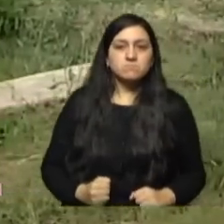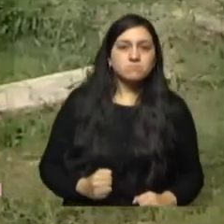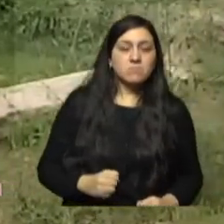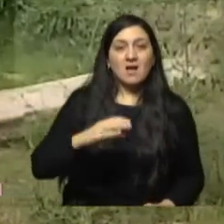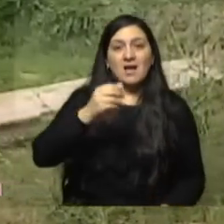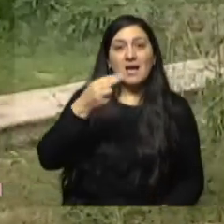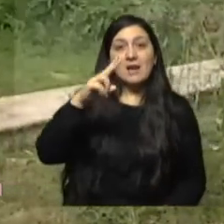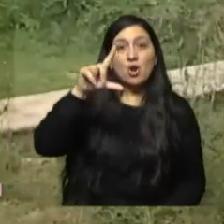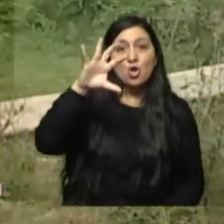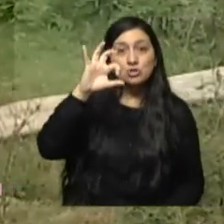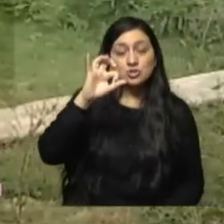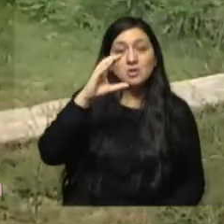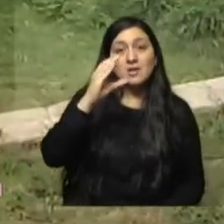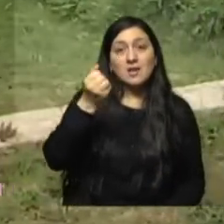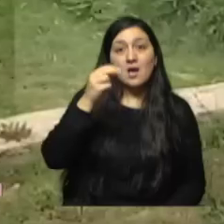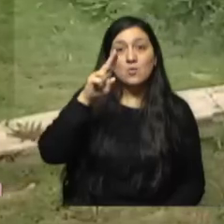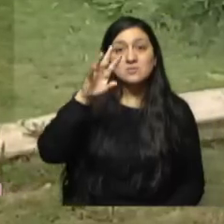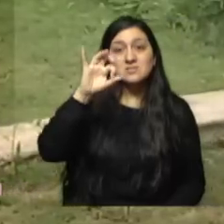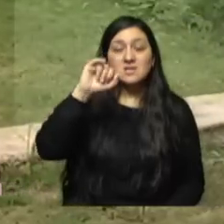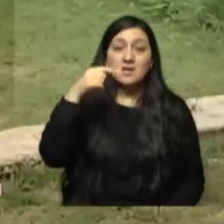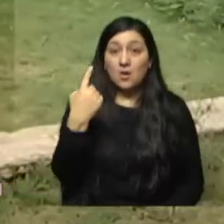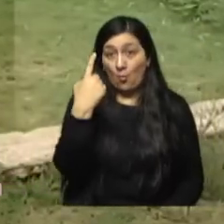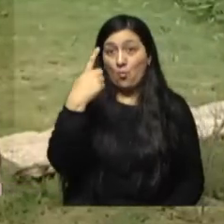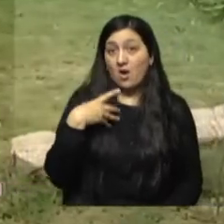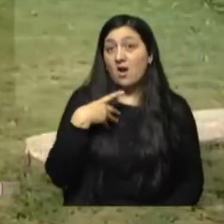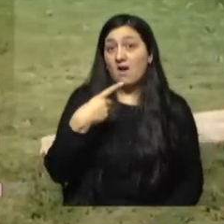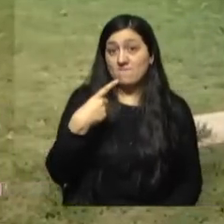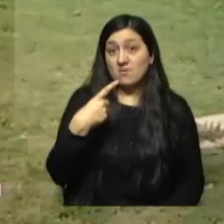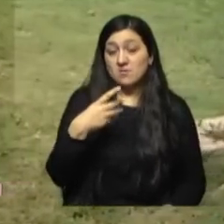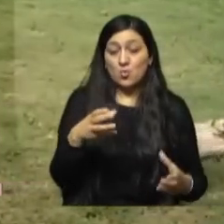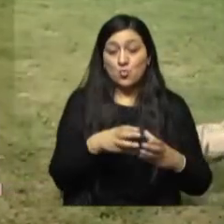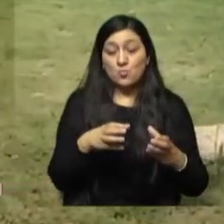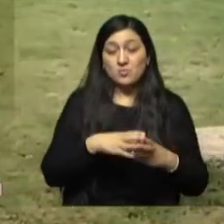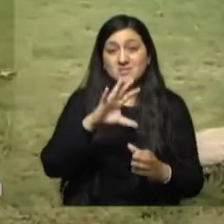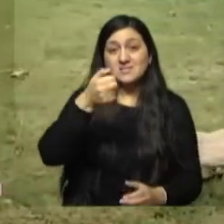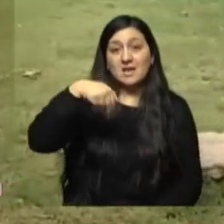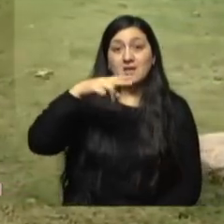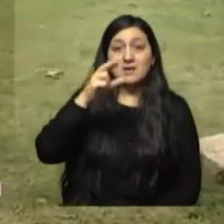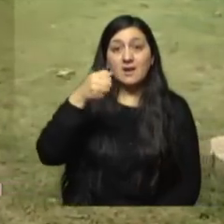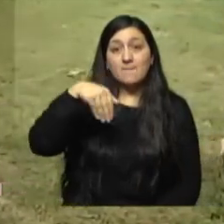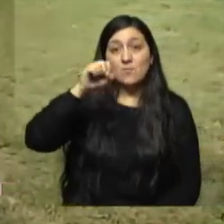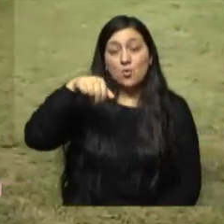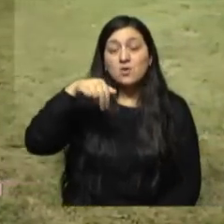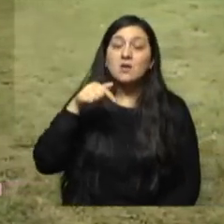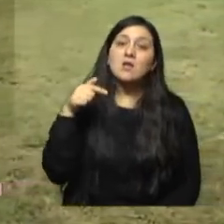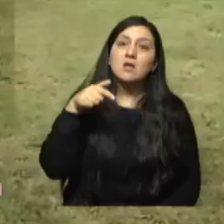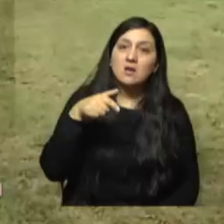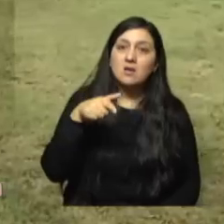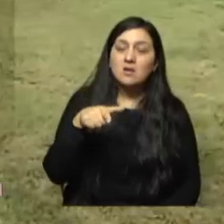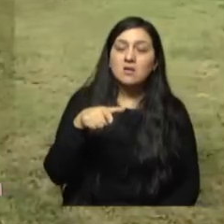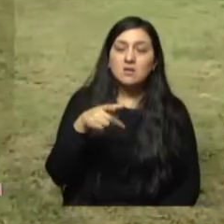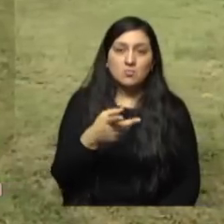Carlos Causi, que era uno de los jefes del batallón de San Ramón, por lo menos estaba allí en San Ramón y